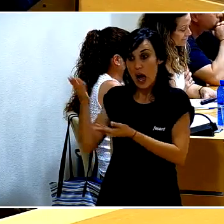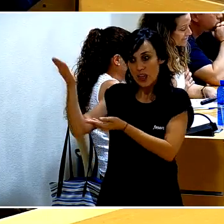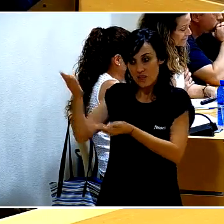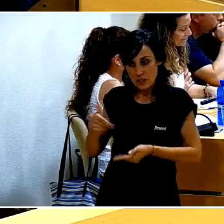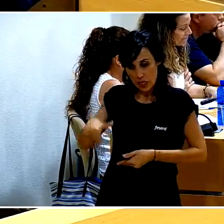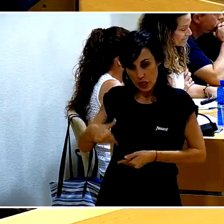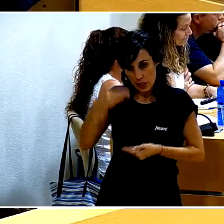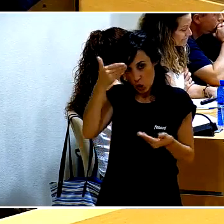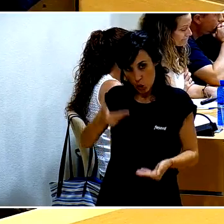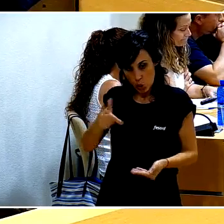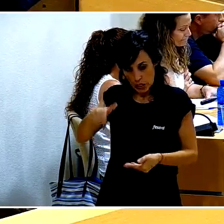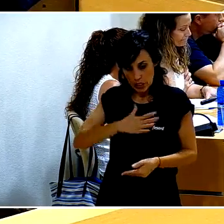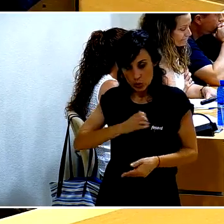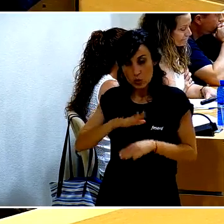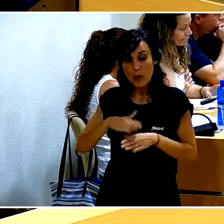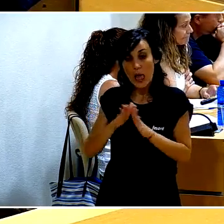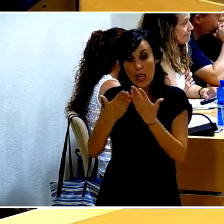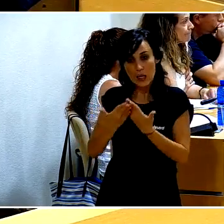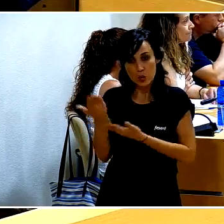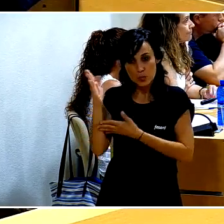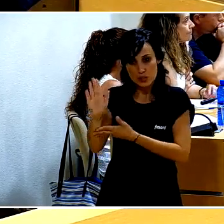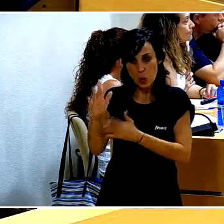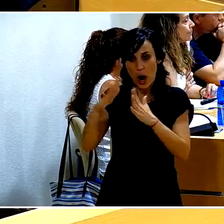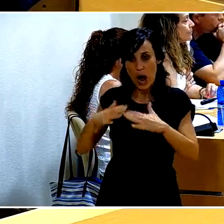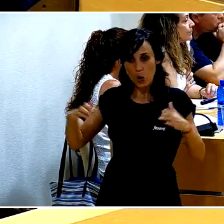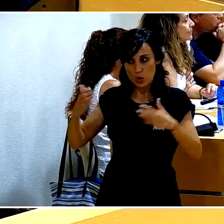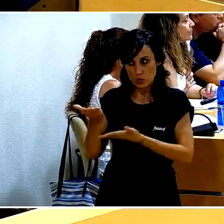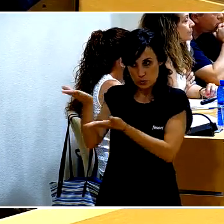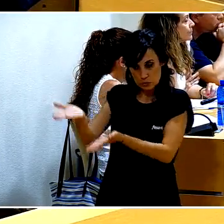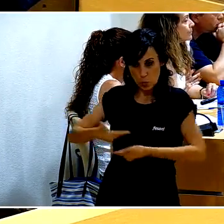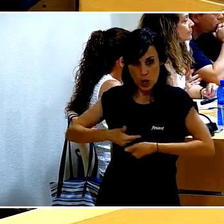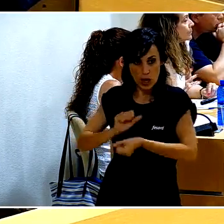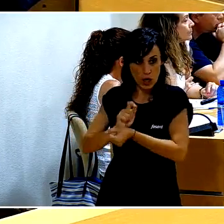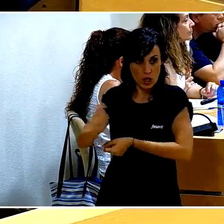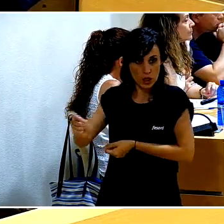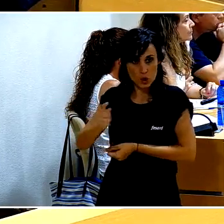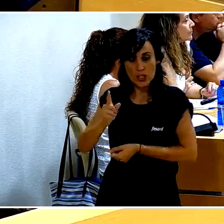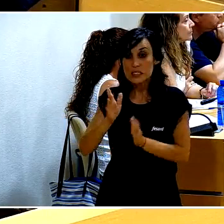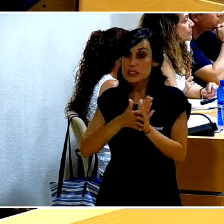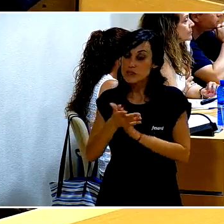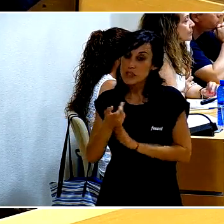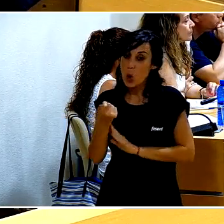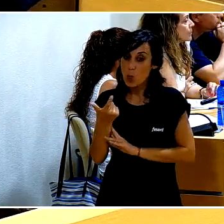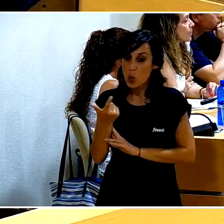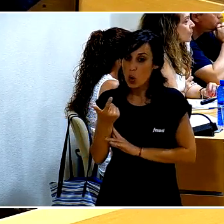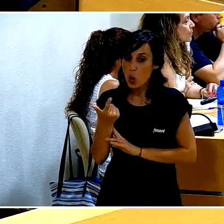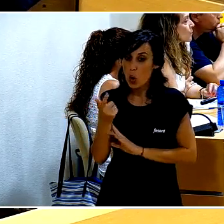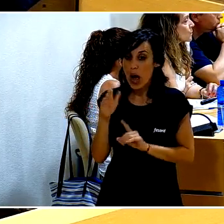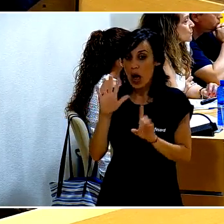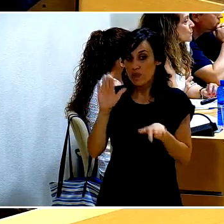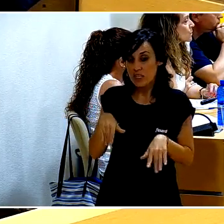ayuntamiento para presentar un libro. Se le cedió el auditorio. No estaremos cayendo en